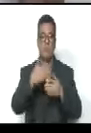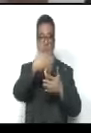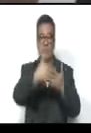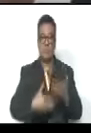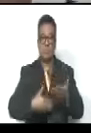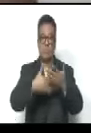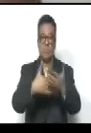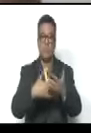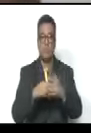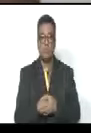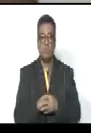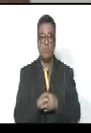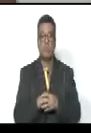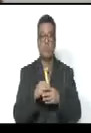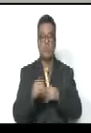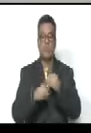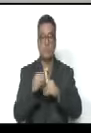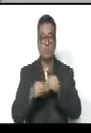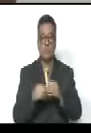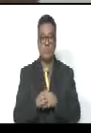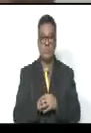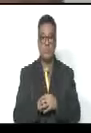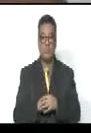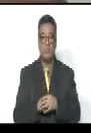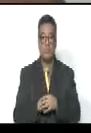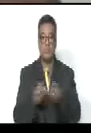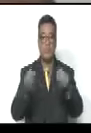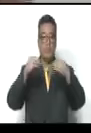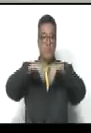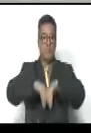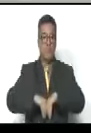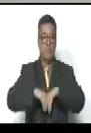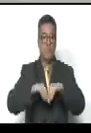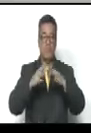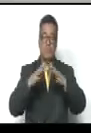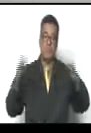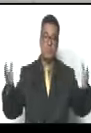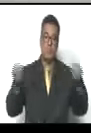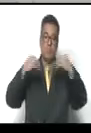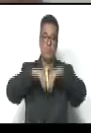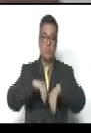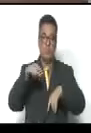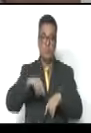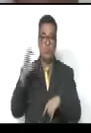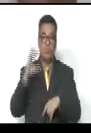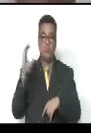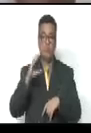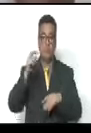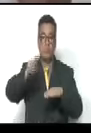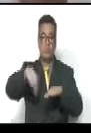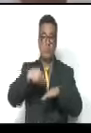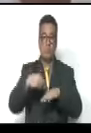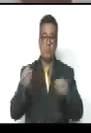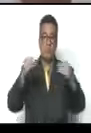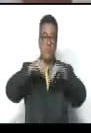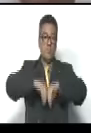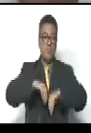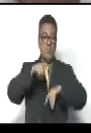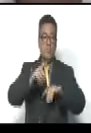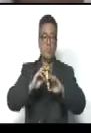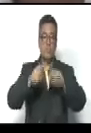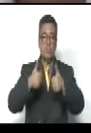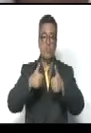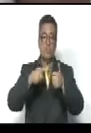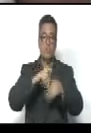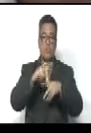contentivo del ser nacional, acuerdo, gran acuerdo de Caracas, el acuerdo nacional sobre